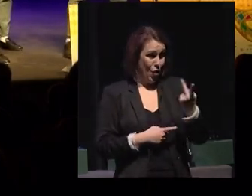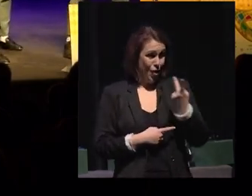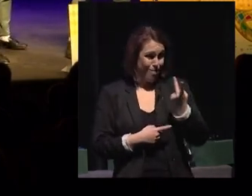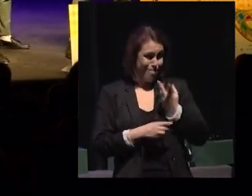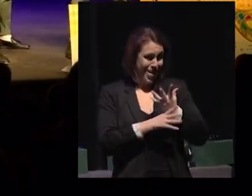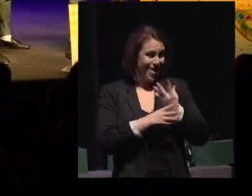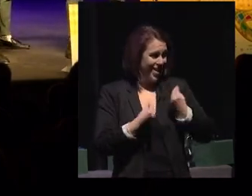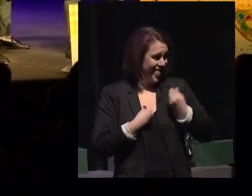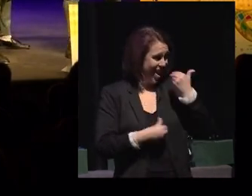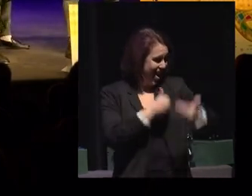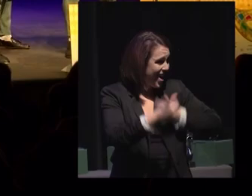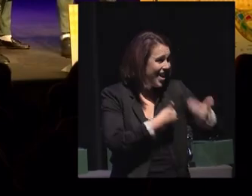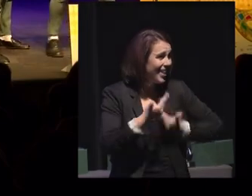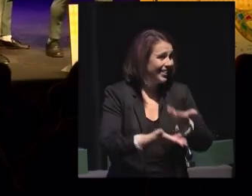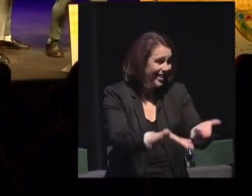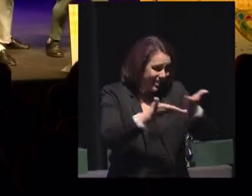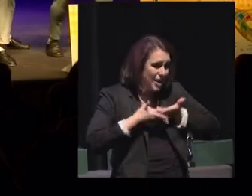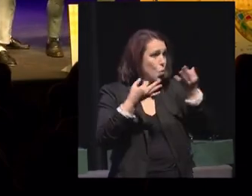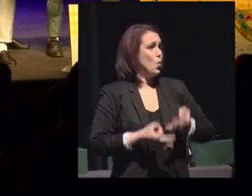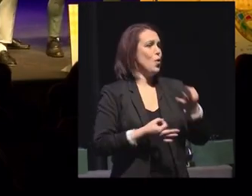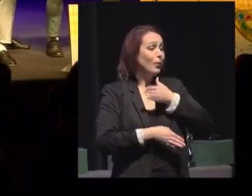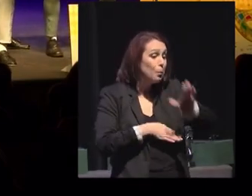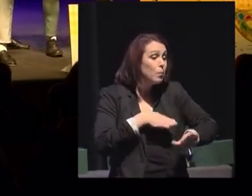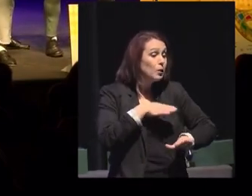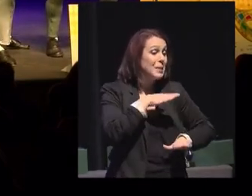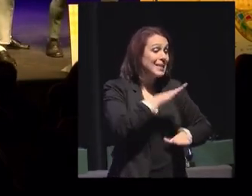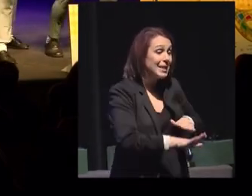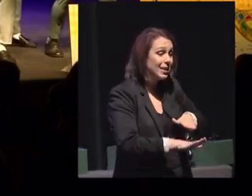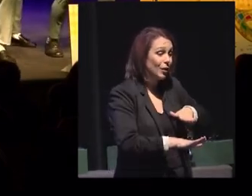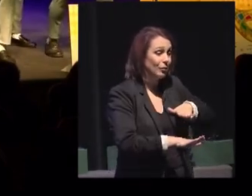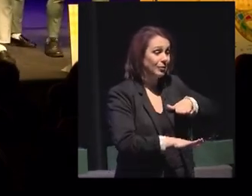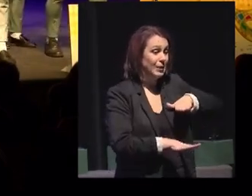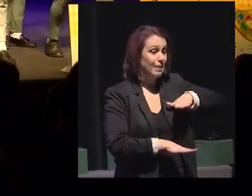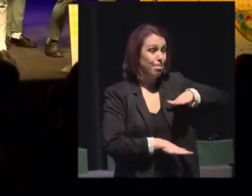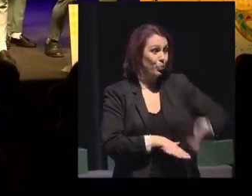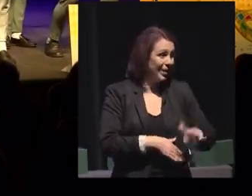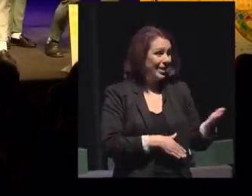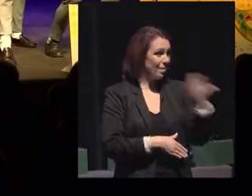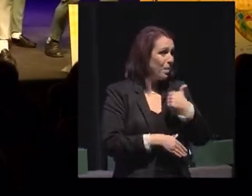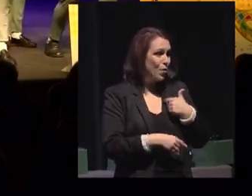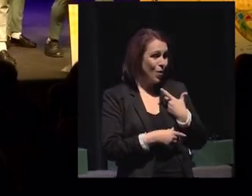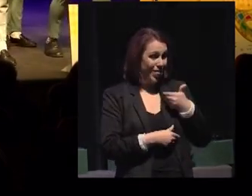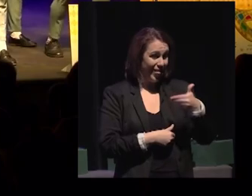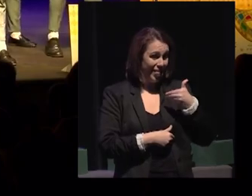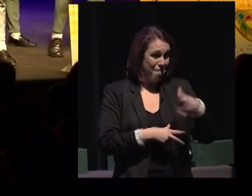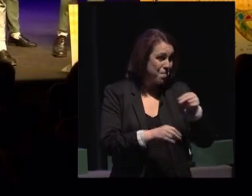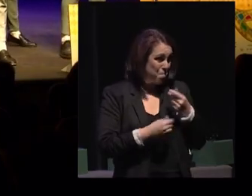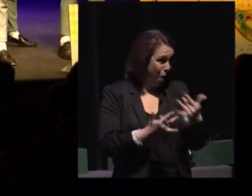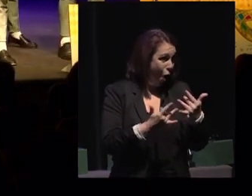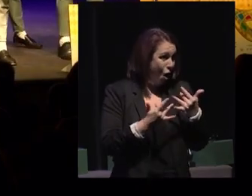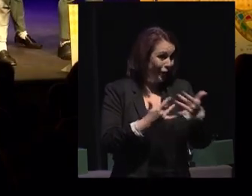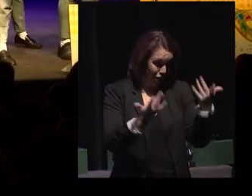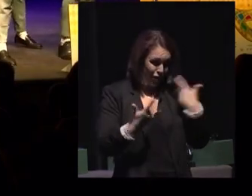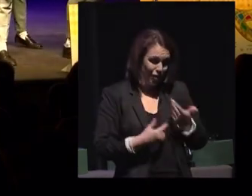nos regalará la vida. Otro pasito y otro pasito ya está saliendo. Aunque